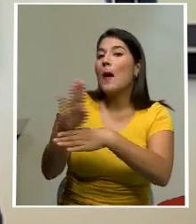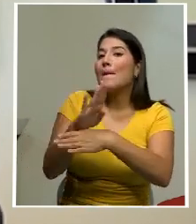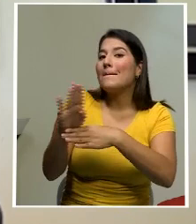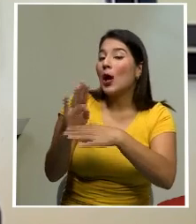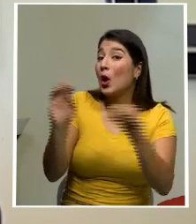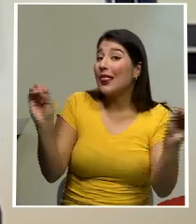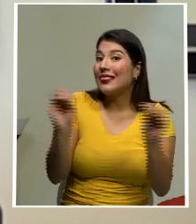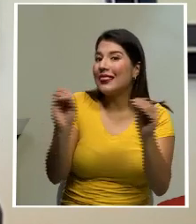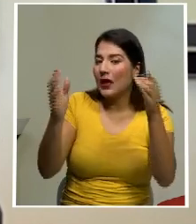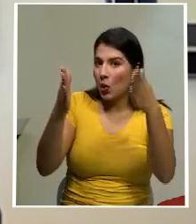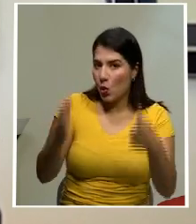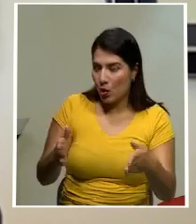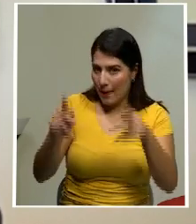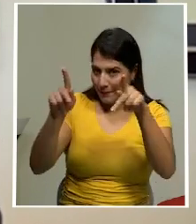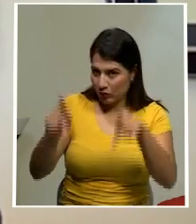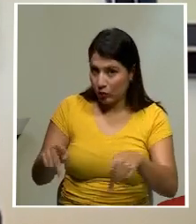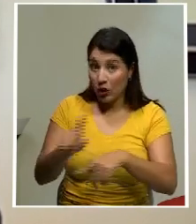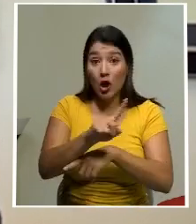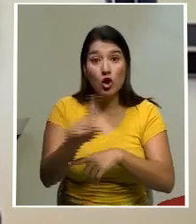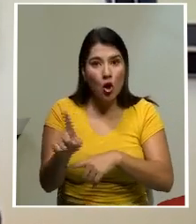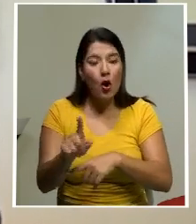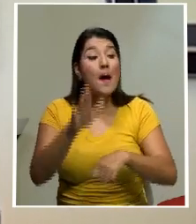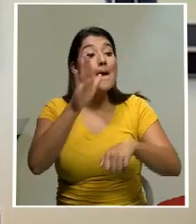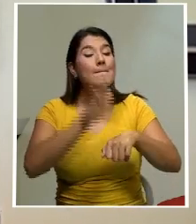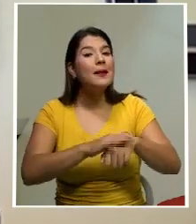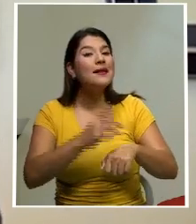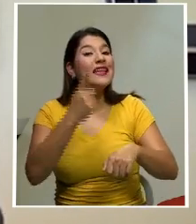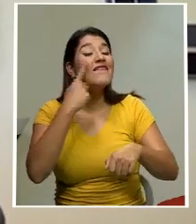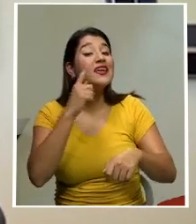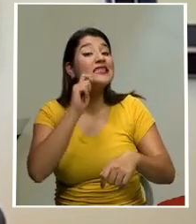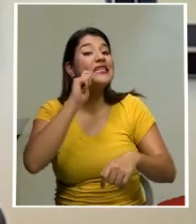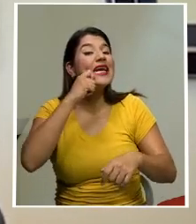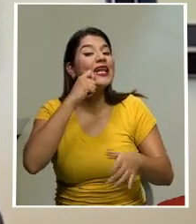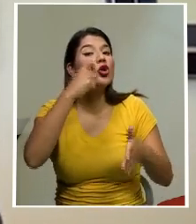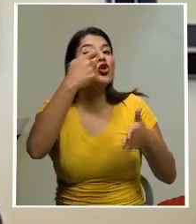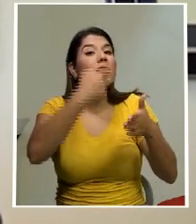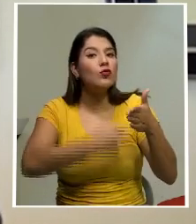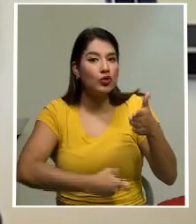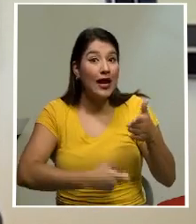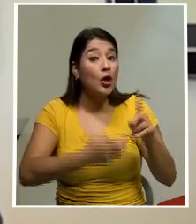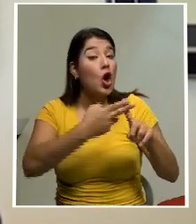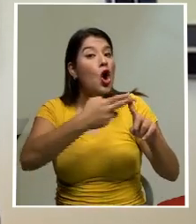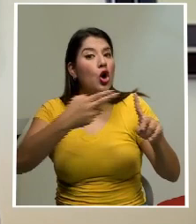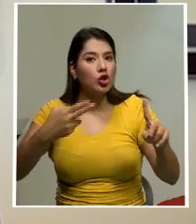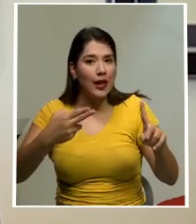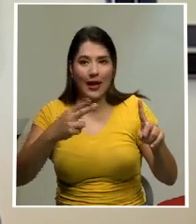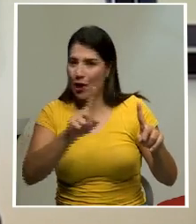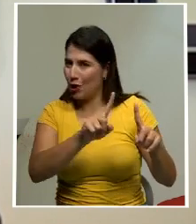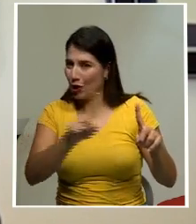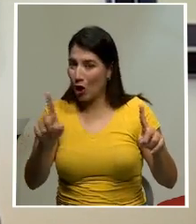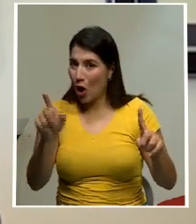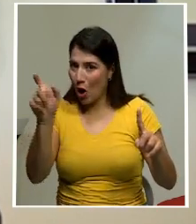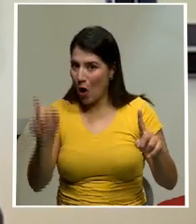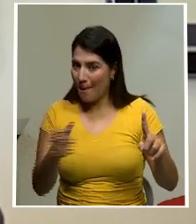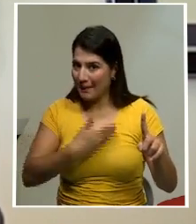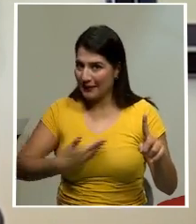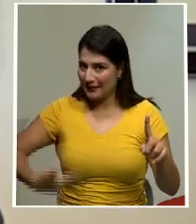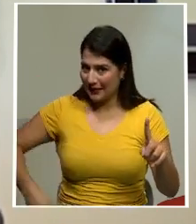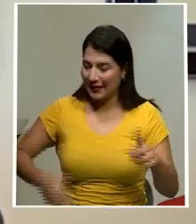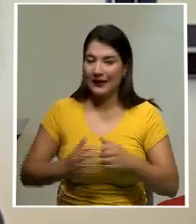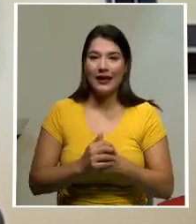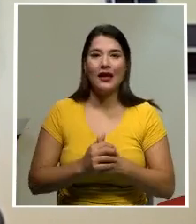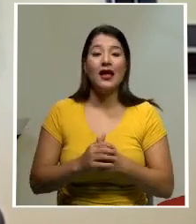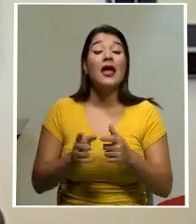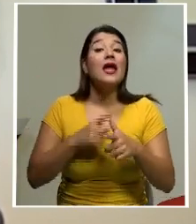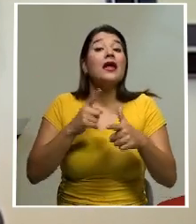que el secreto tributario que se va a levantar es de terceras personas, no del señor presidente. Lo que se